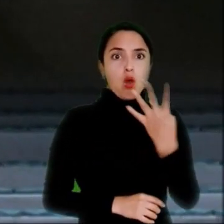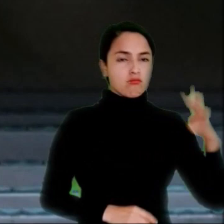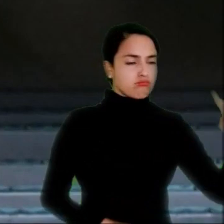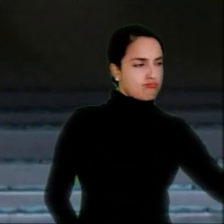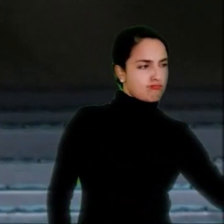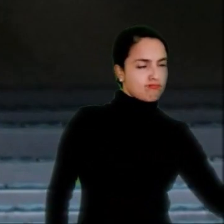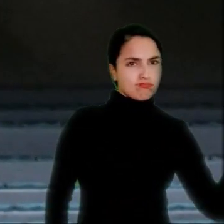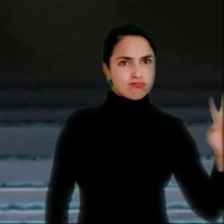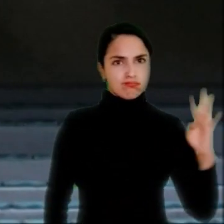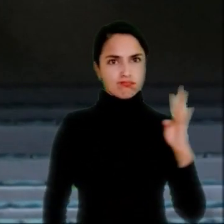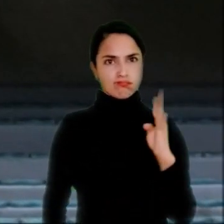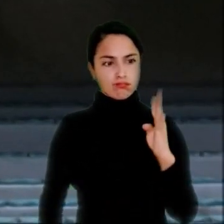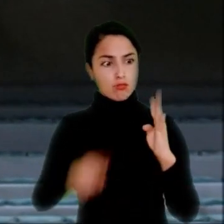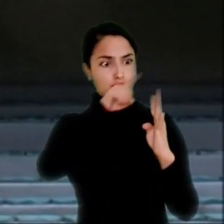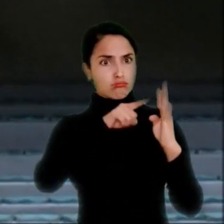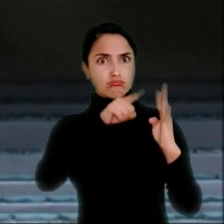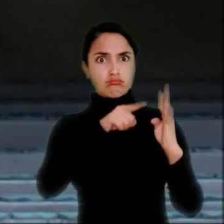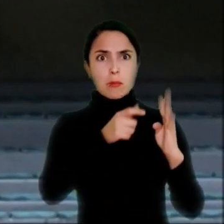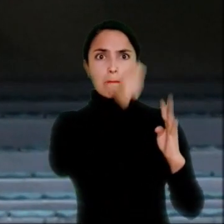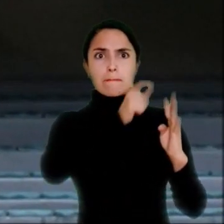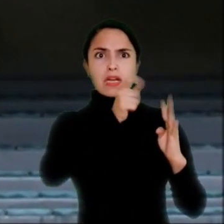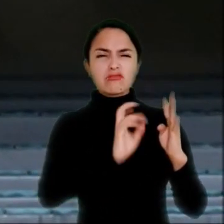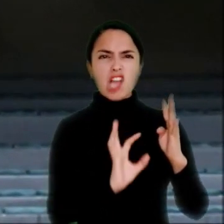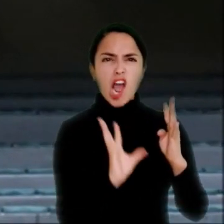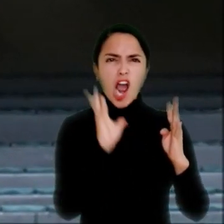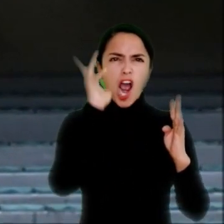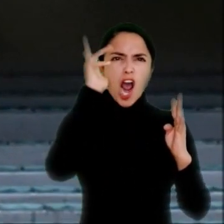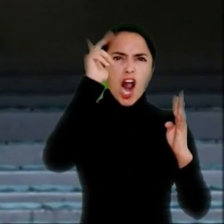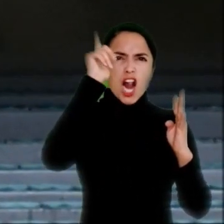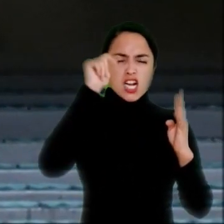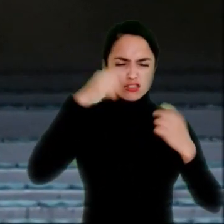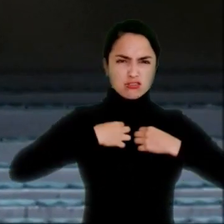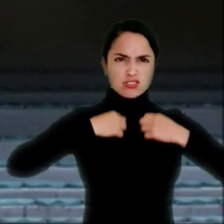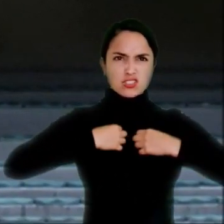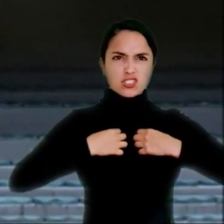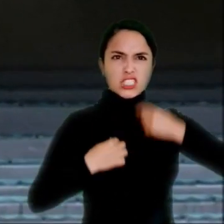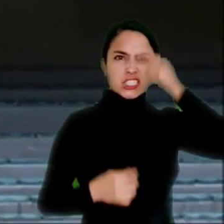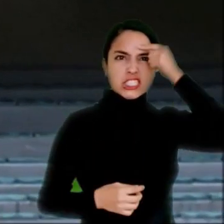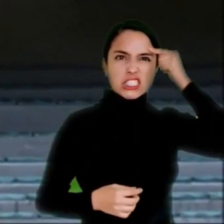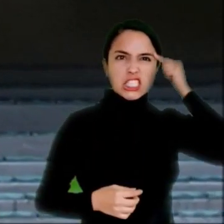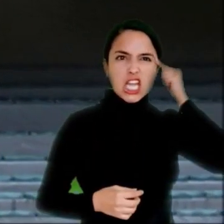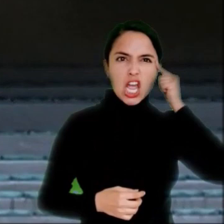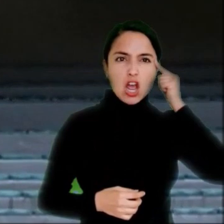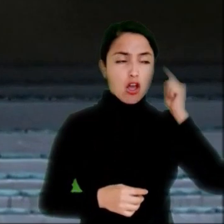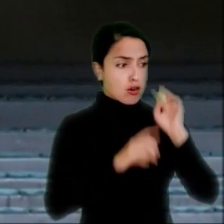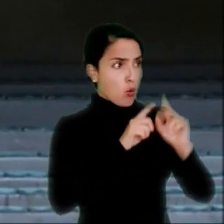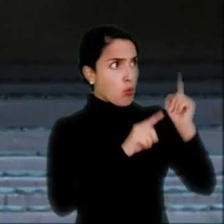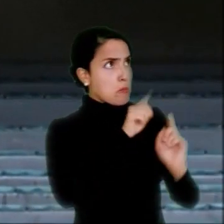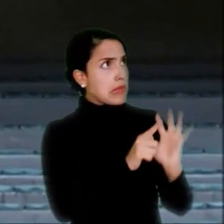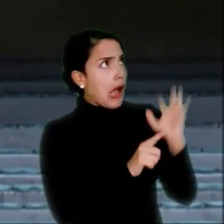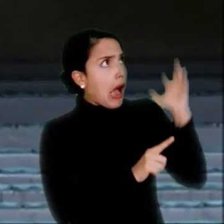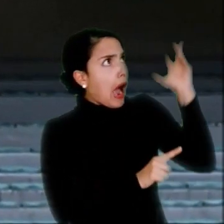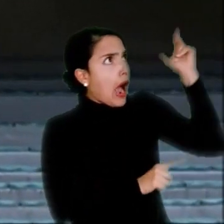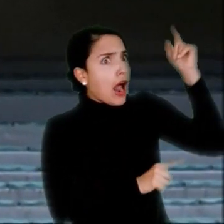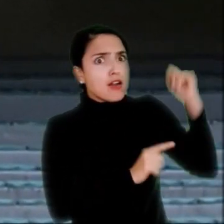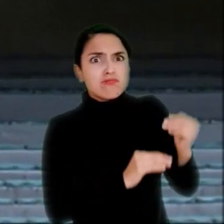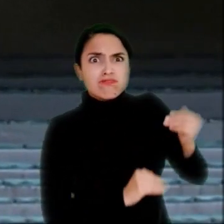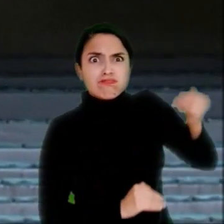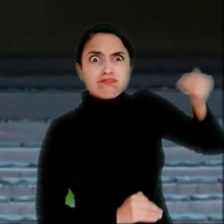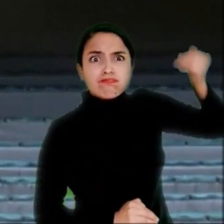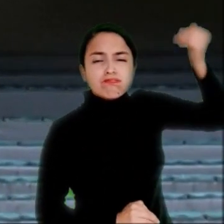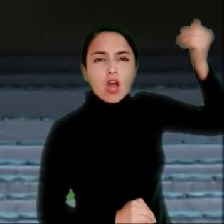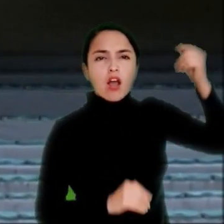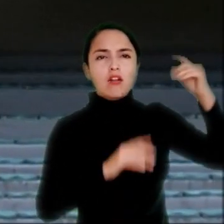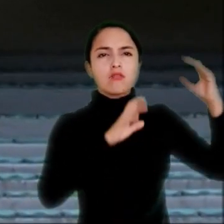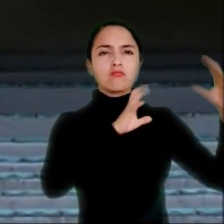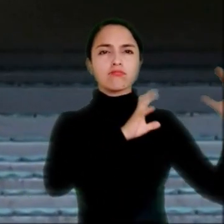que van vestidos de negro. El más alto de todos, peinado a la mitad, lleva un planeta entre sus manos y lo